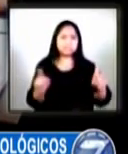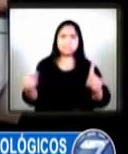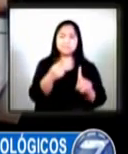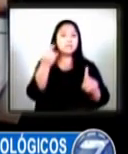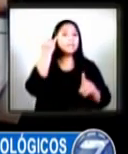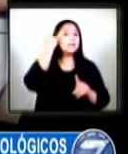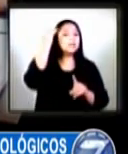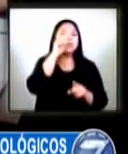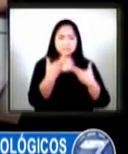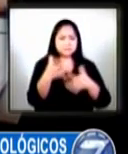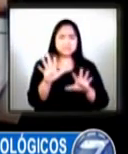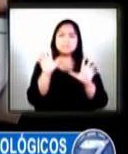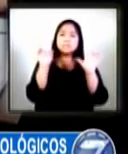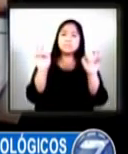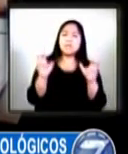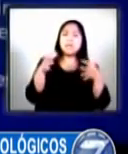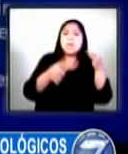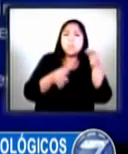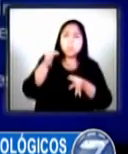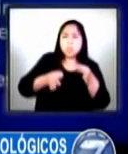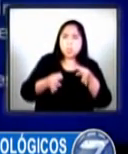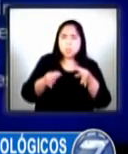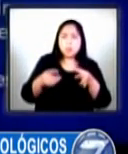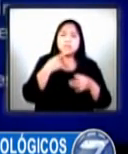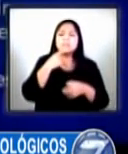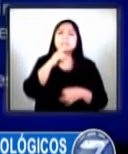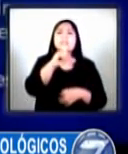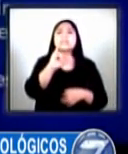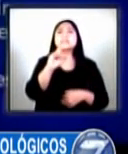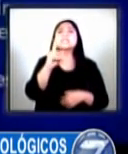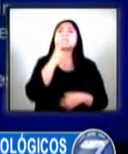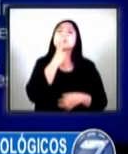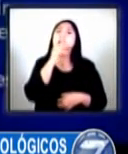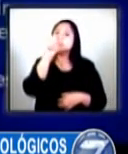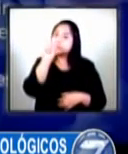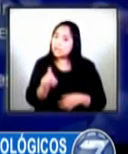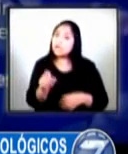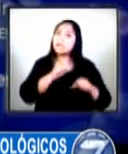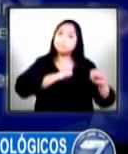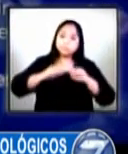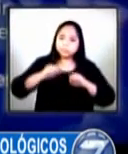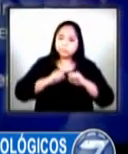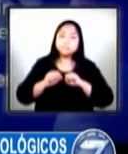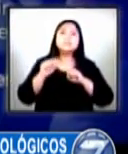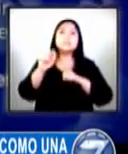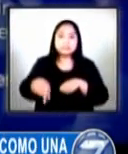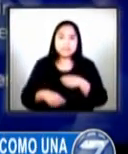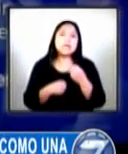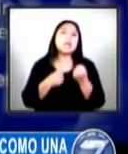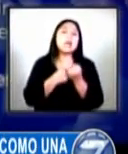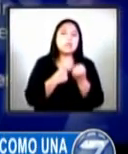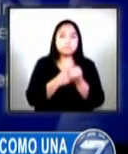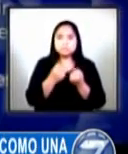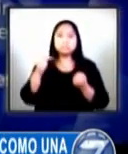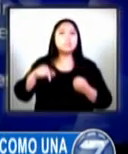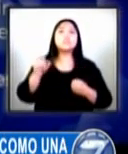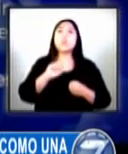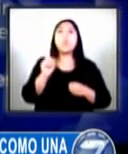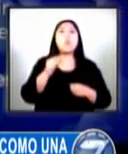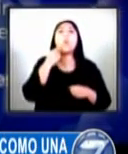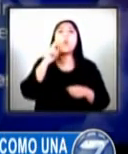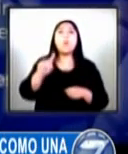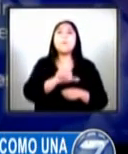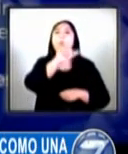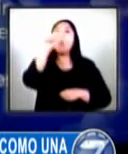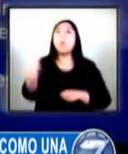afecta a Guatemala. La CIDH debe actuar en forma subsidiaria y no como una cuarta